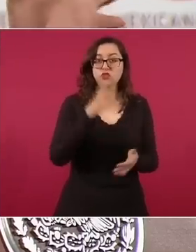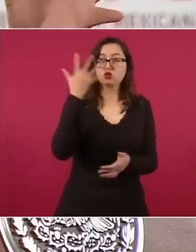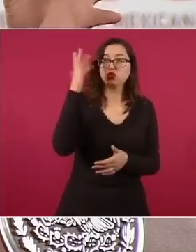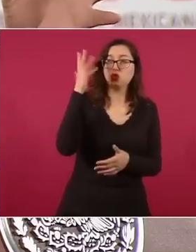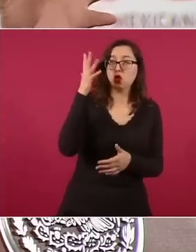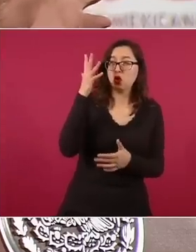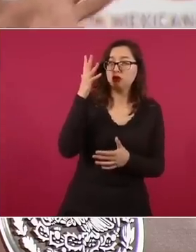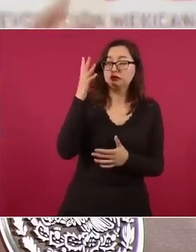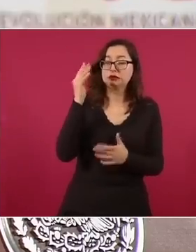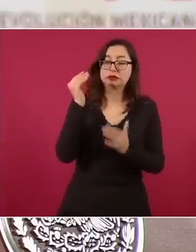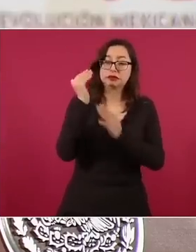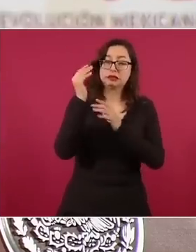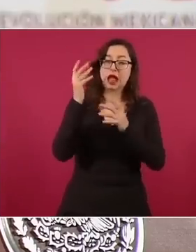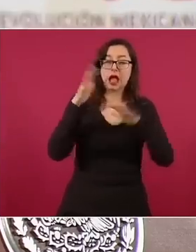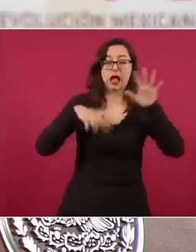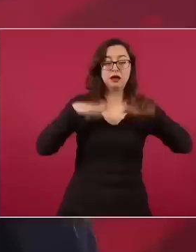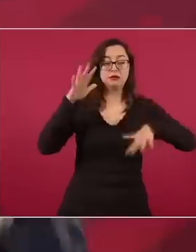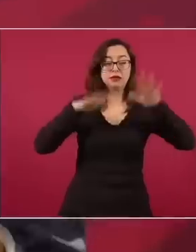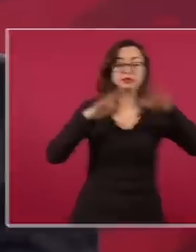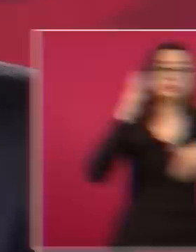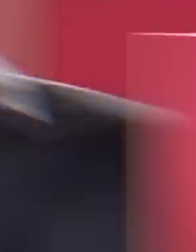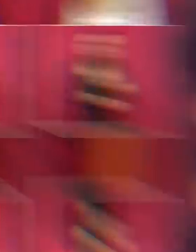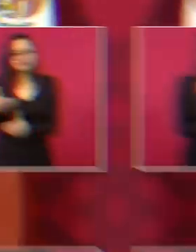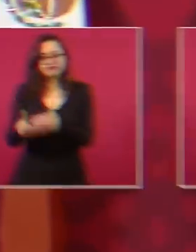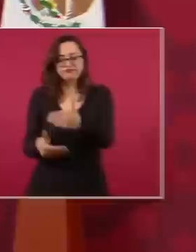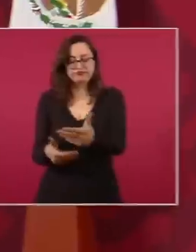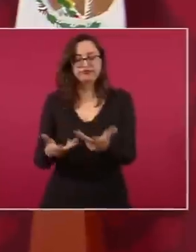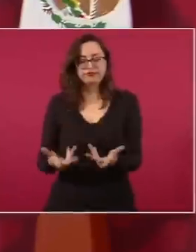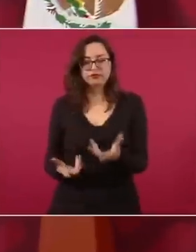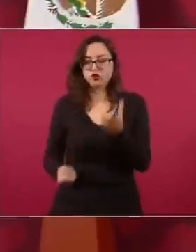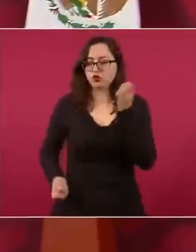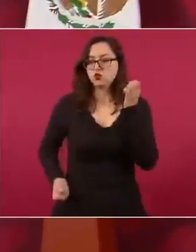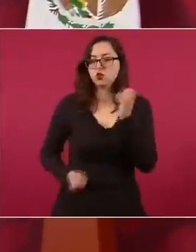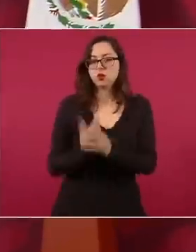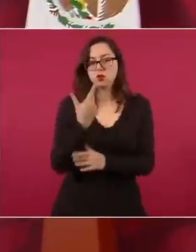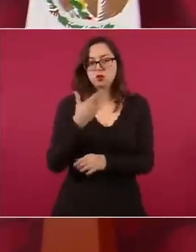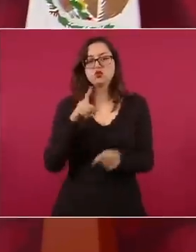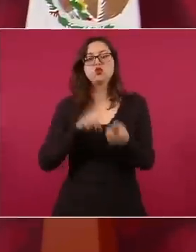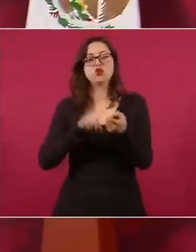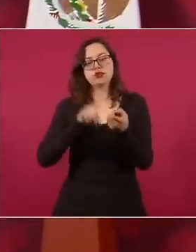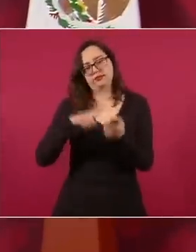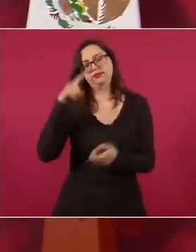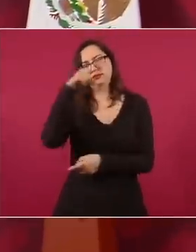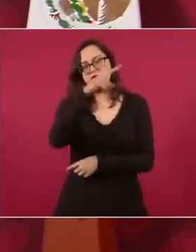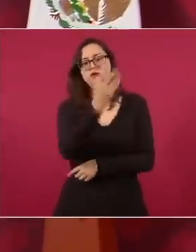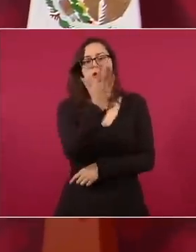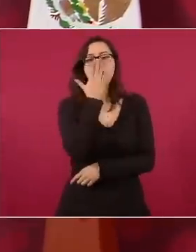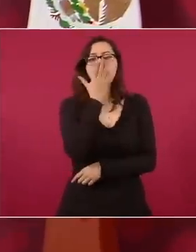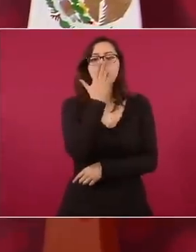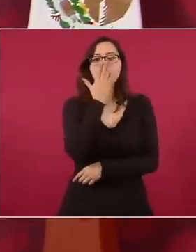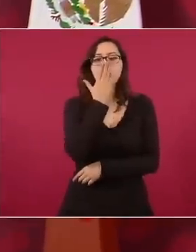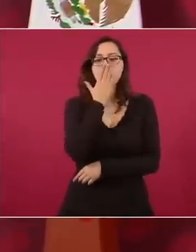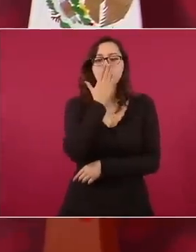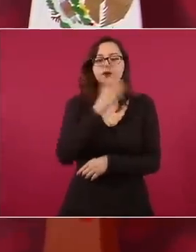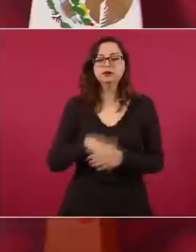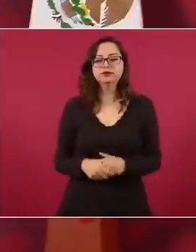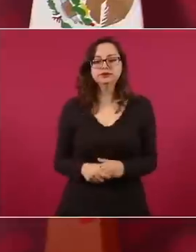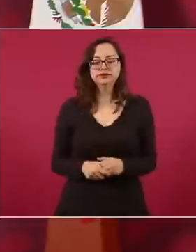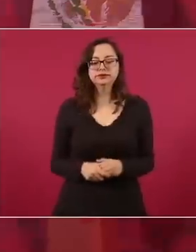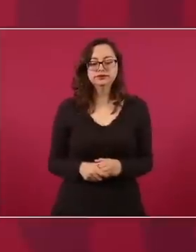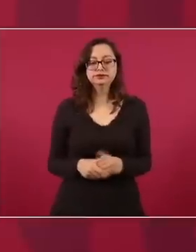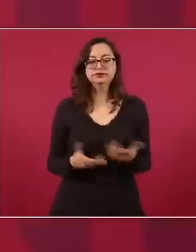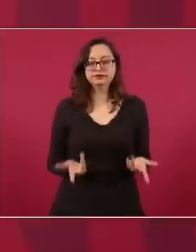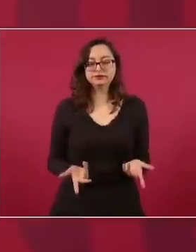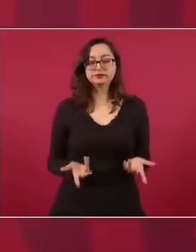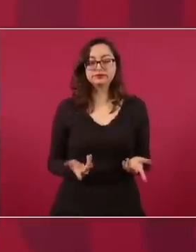requieren para todo el sistema. Y este modelo ya hacia adelante se va